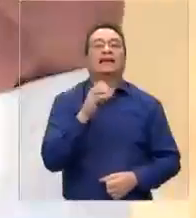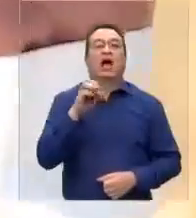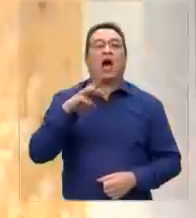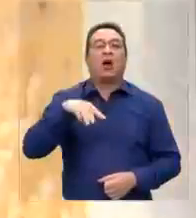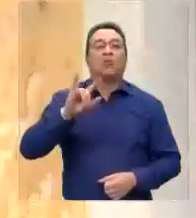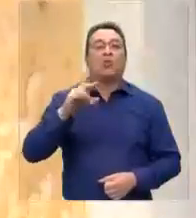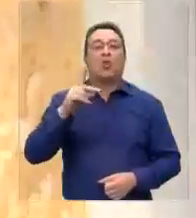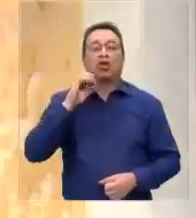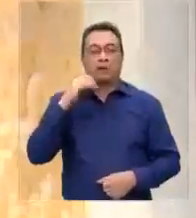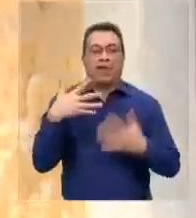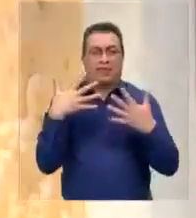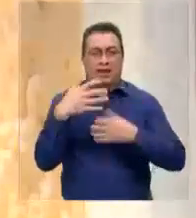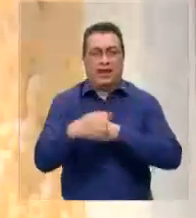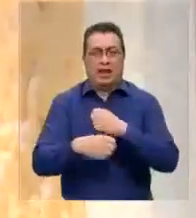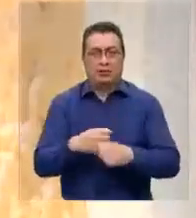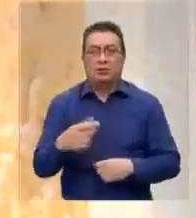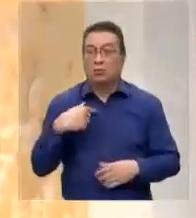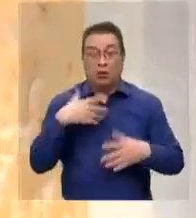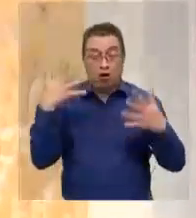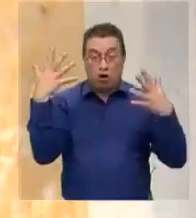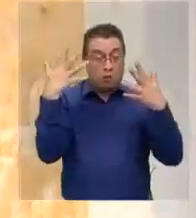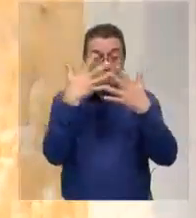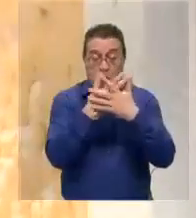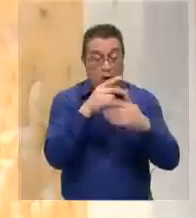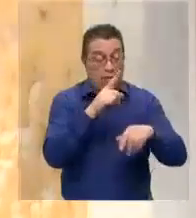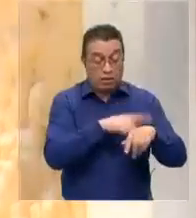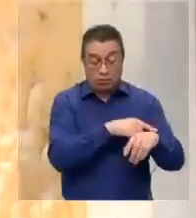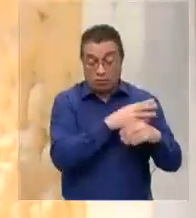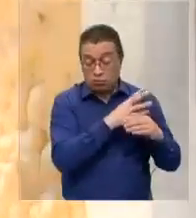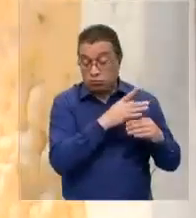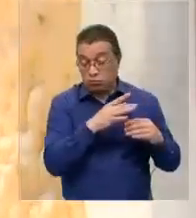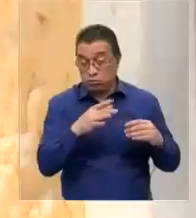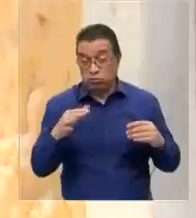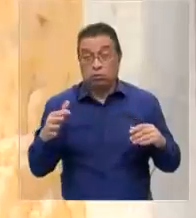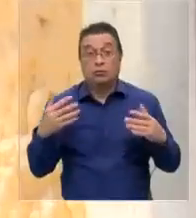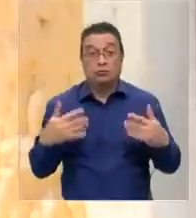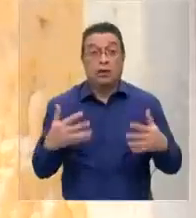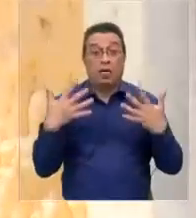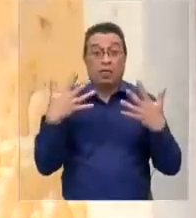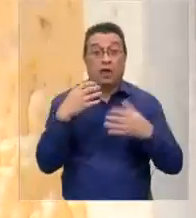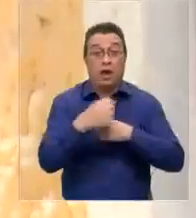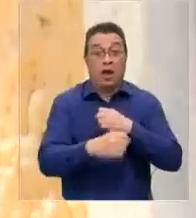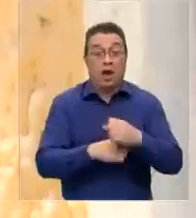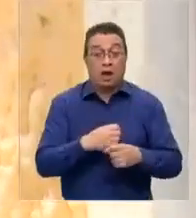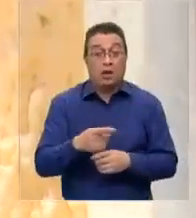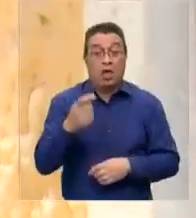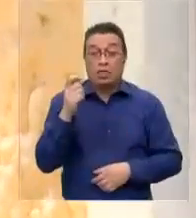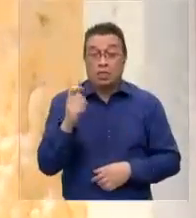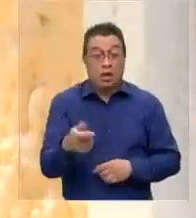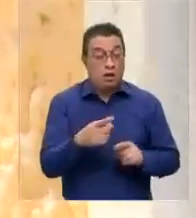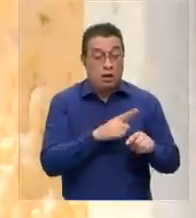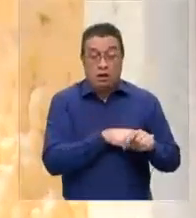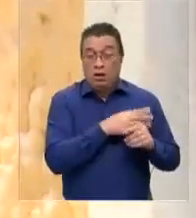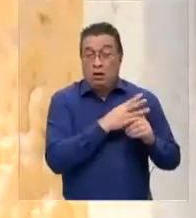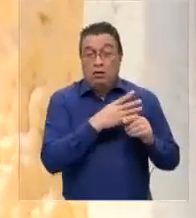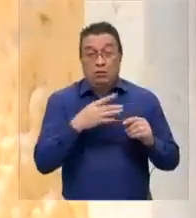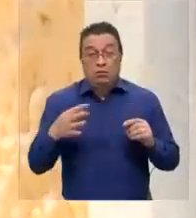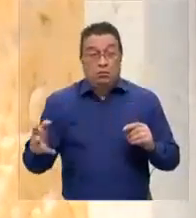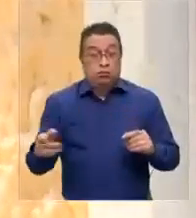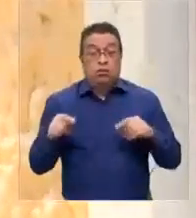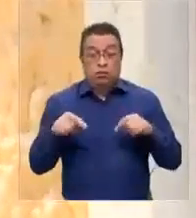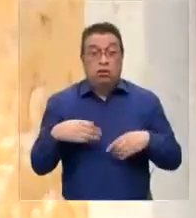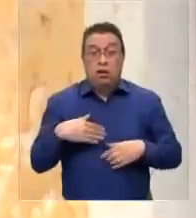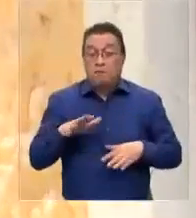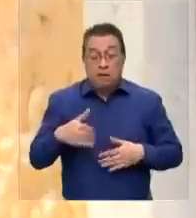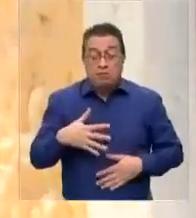años. Uno no se da cuenta cuando está pasando el tiempo ya. Ha pasado súper rápido y uno sigue